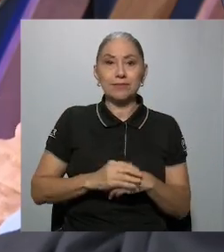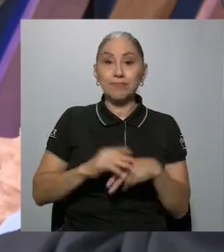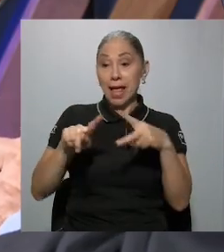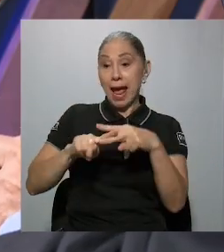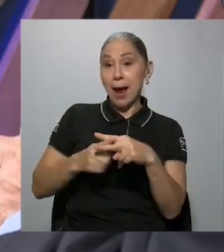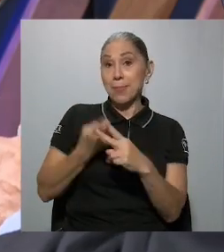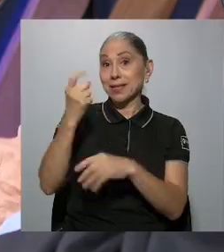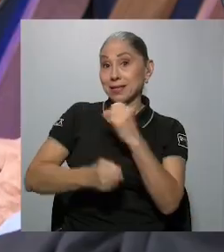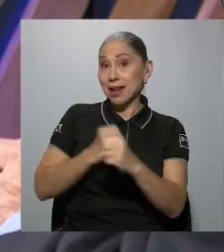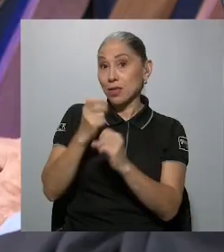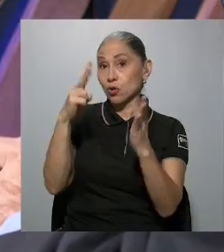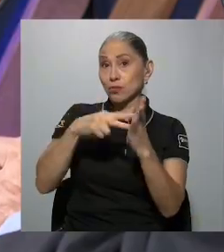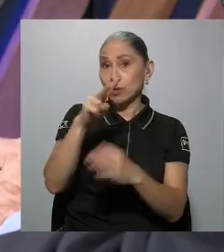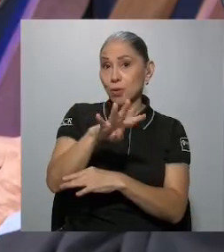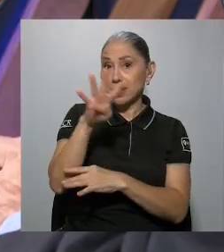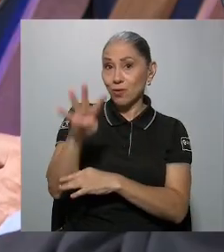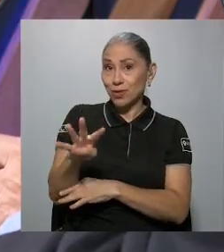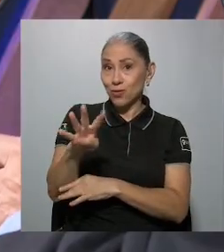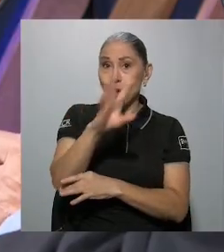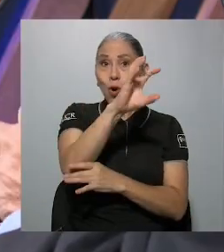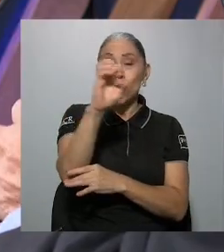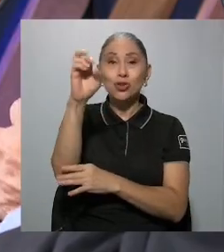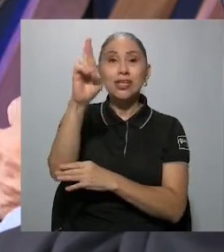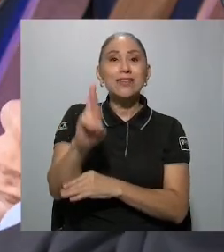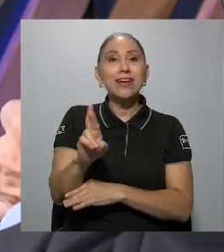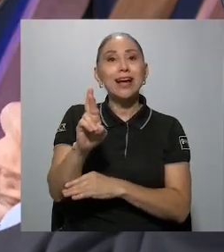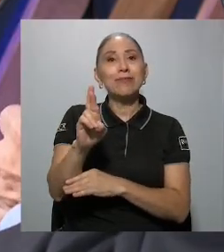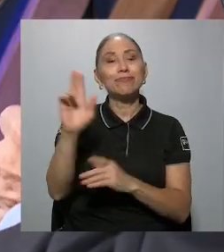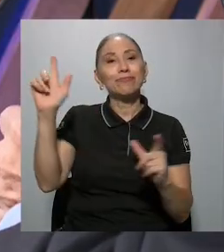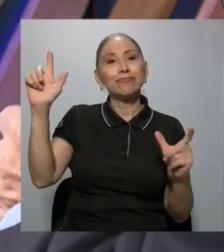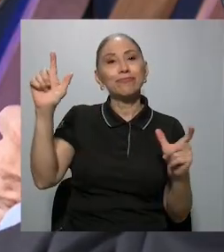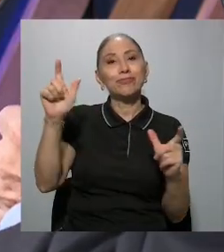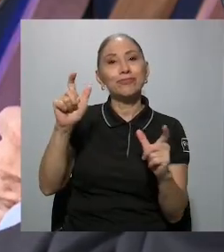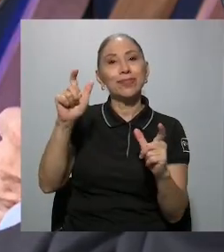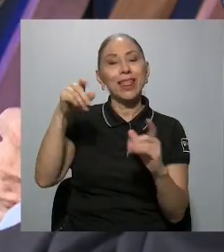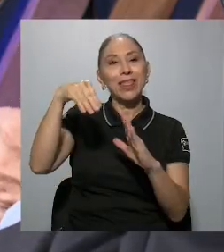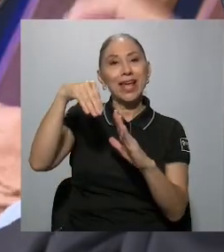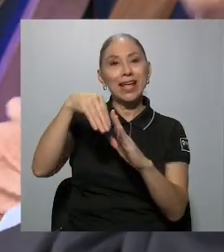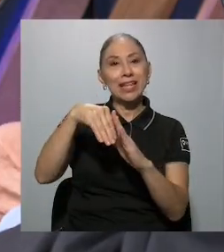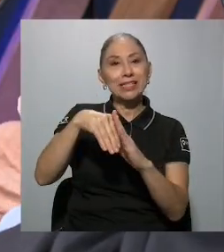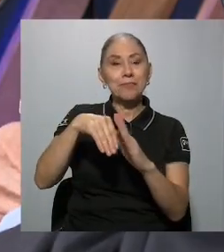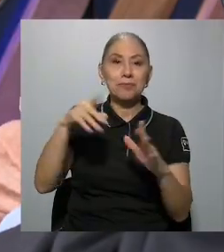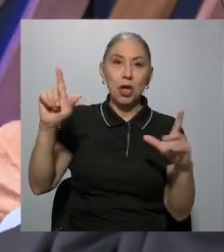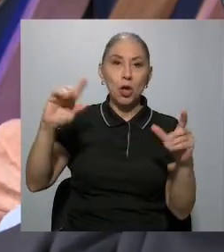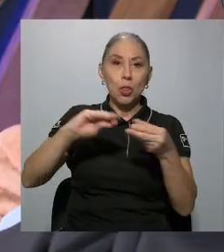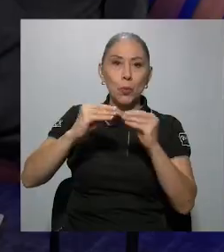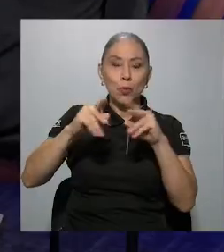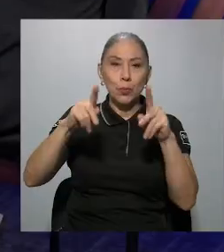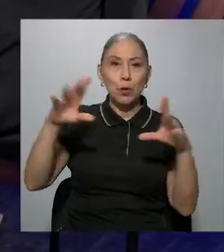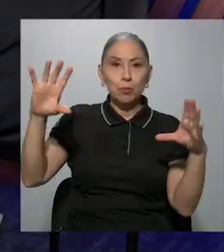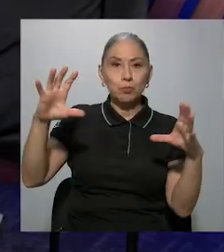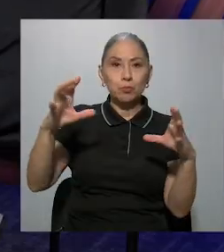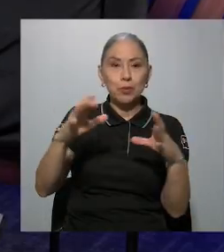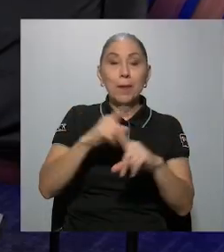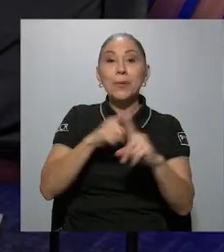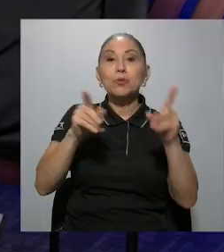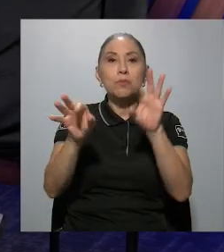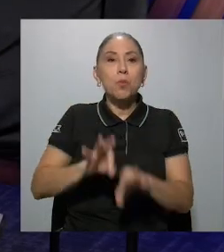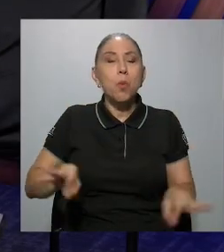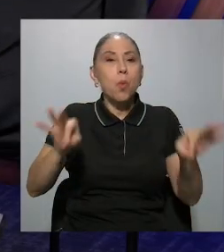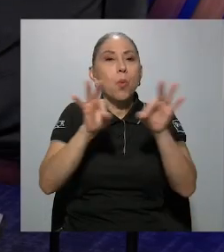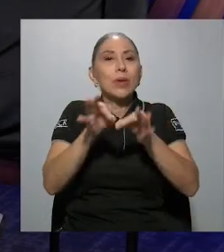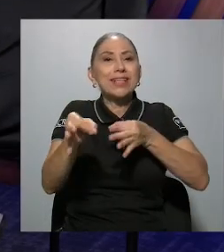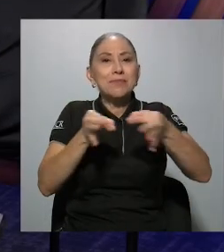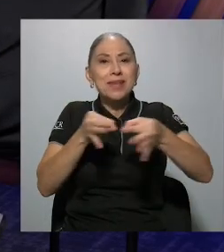personas. A partir del 2044, Costa Rica decrece. Pero siempre es